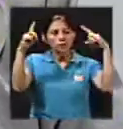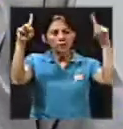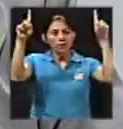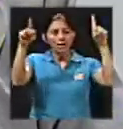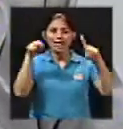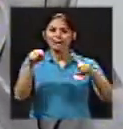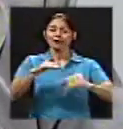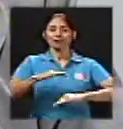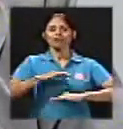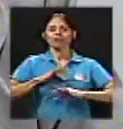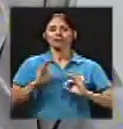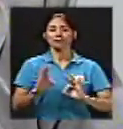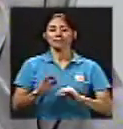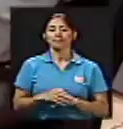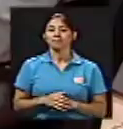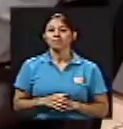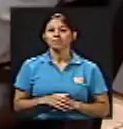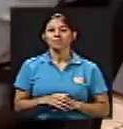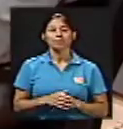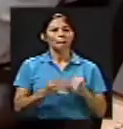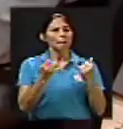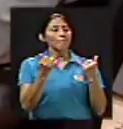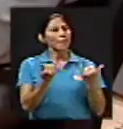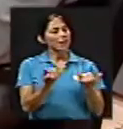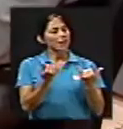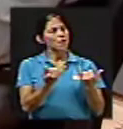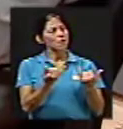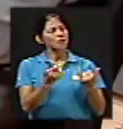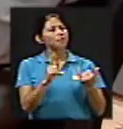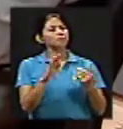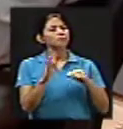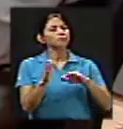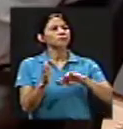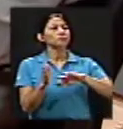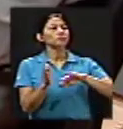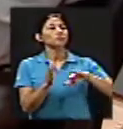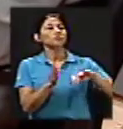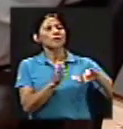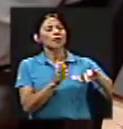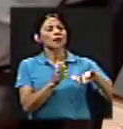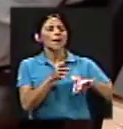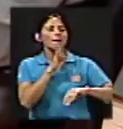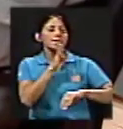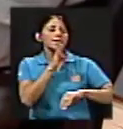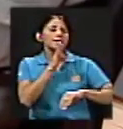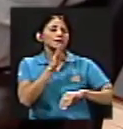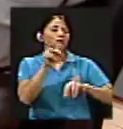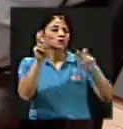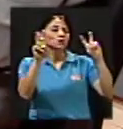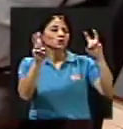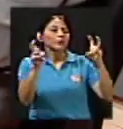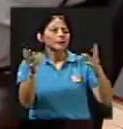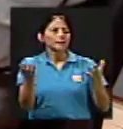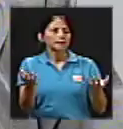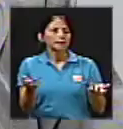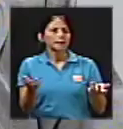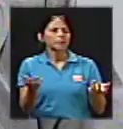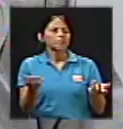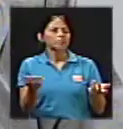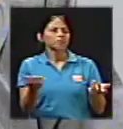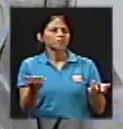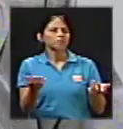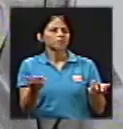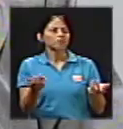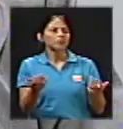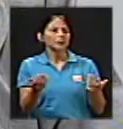uno puede recibir. Peguemos un salto, doña Anabela, un capitulito que está un poco lejos de